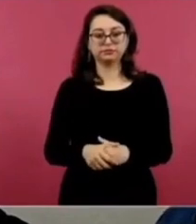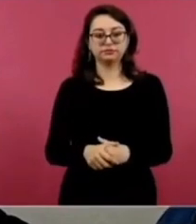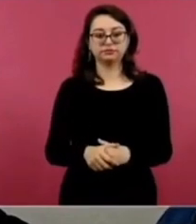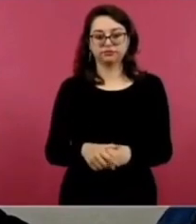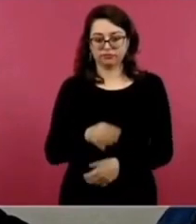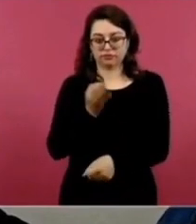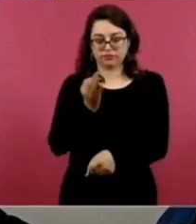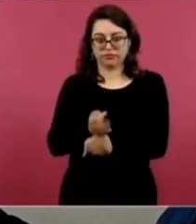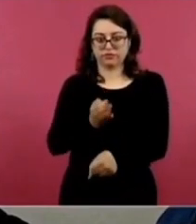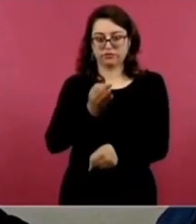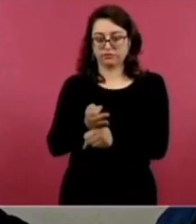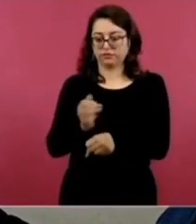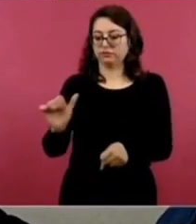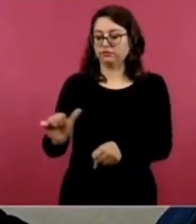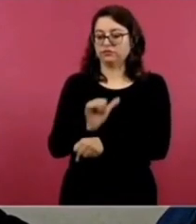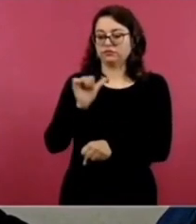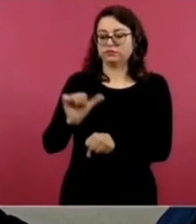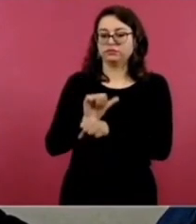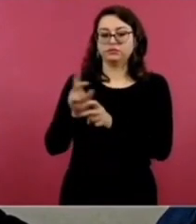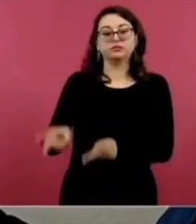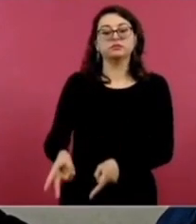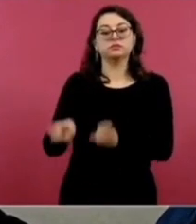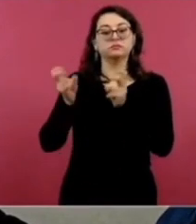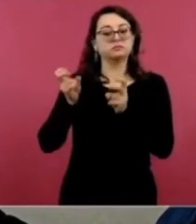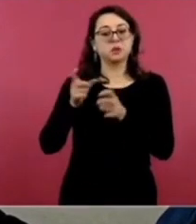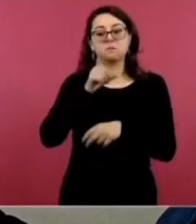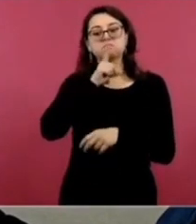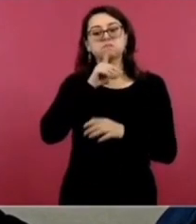así está, mire, este es el resultado.